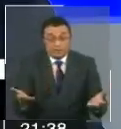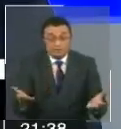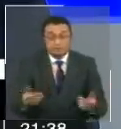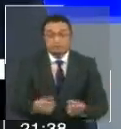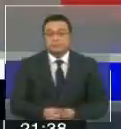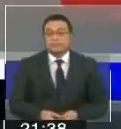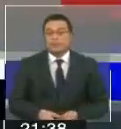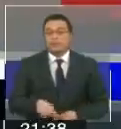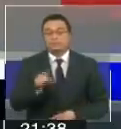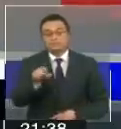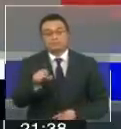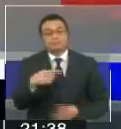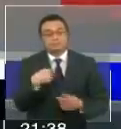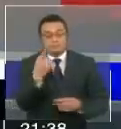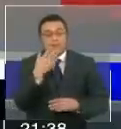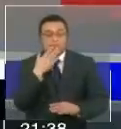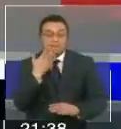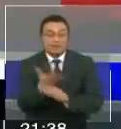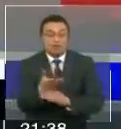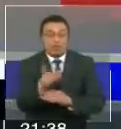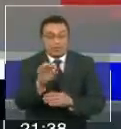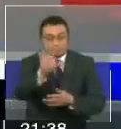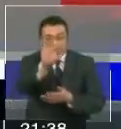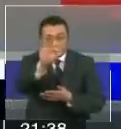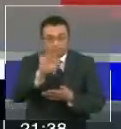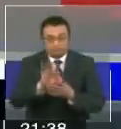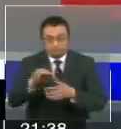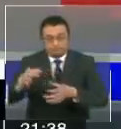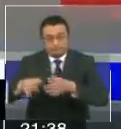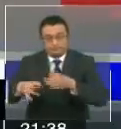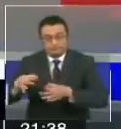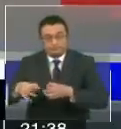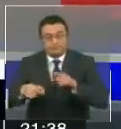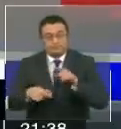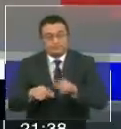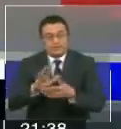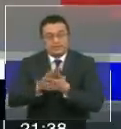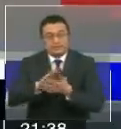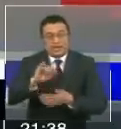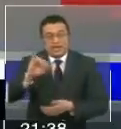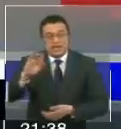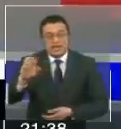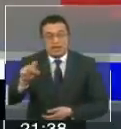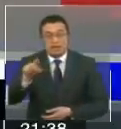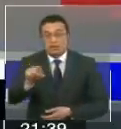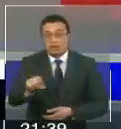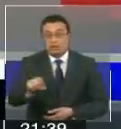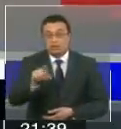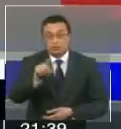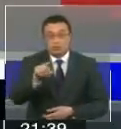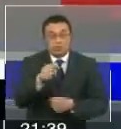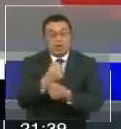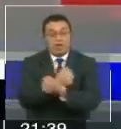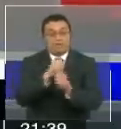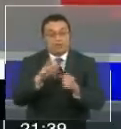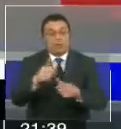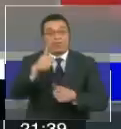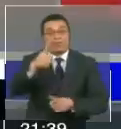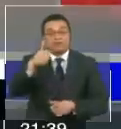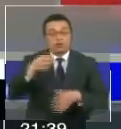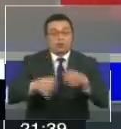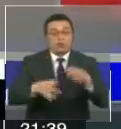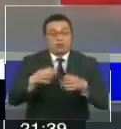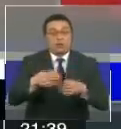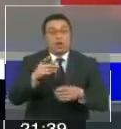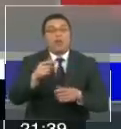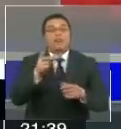de la petición de procesamiento de Juan Emilio Cheire, usted abandona la dirección jurídica del programa de